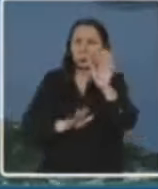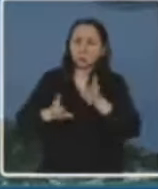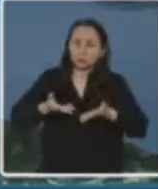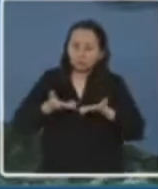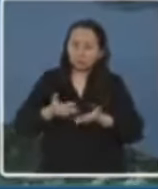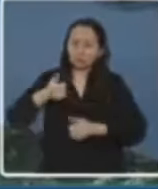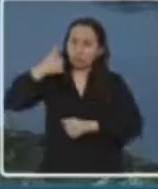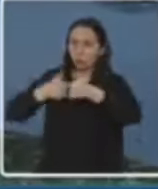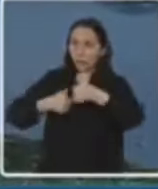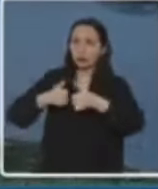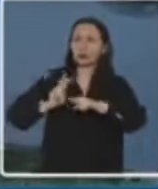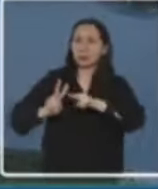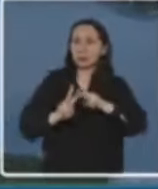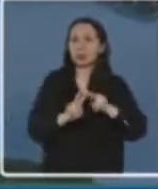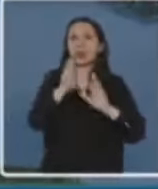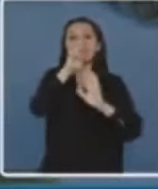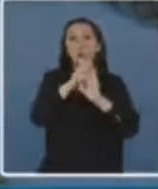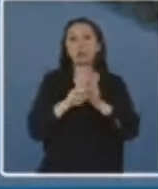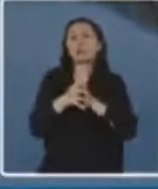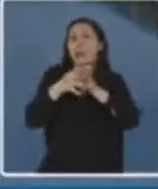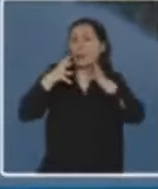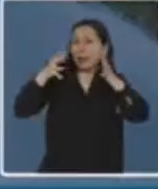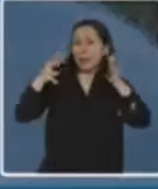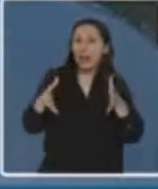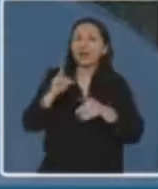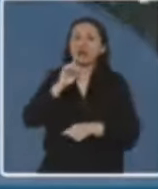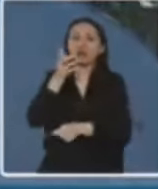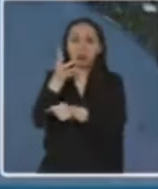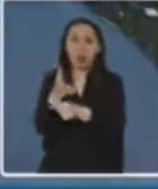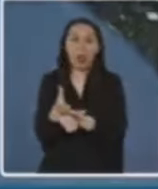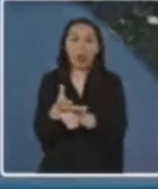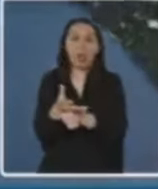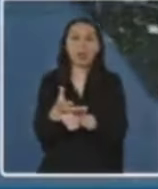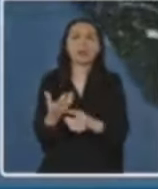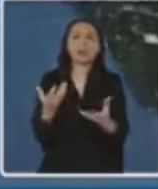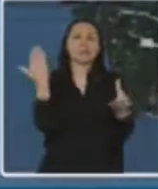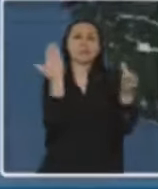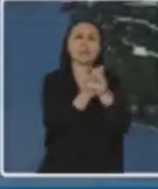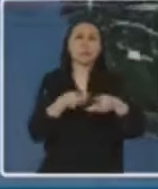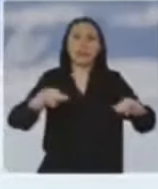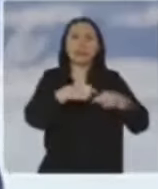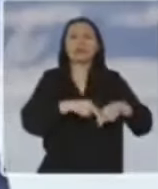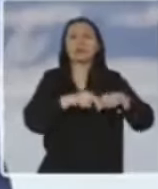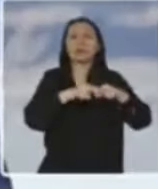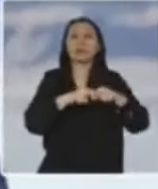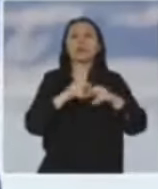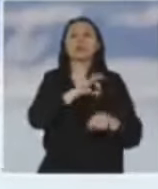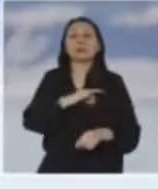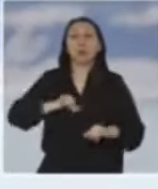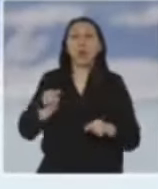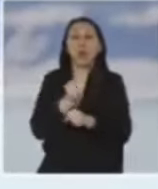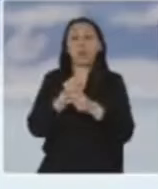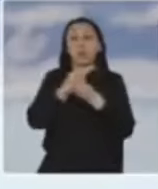entrega con profesionalismo es el proyecto más grande que tiene en su carpeta de inversiones el Ministerio de obras públicas y